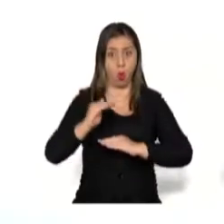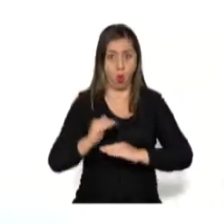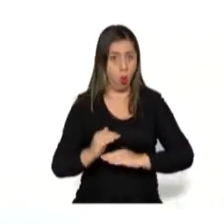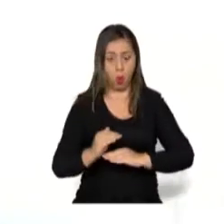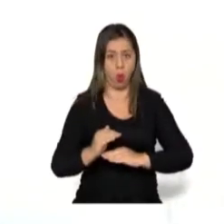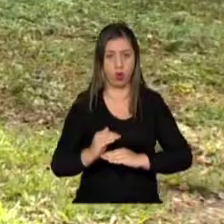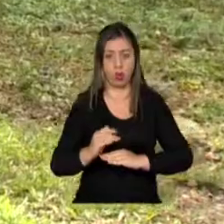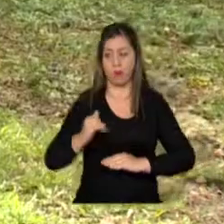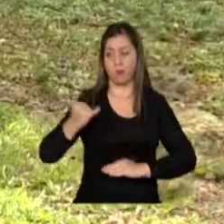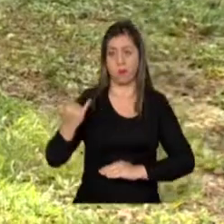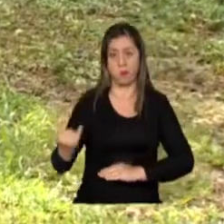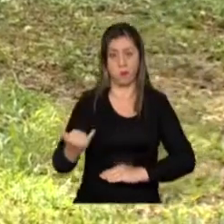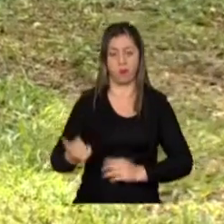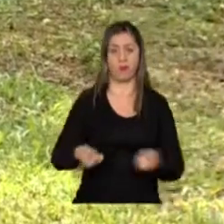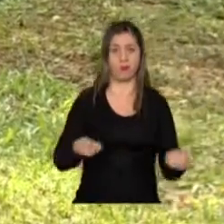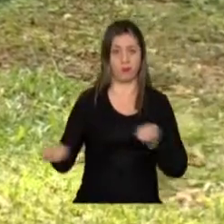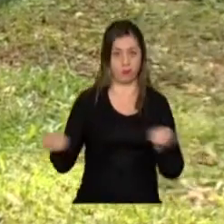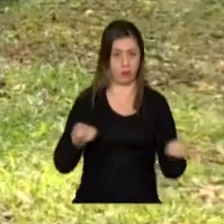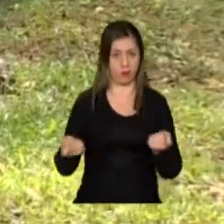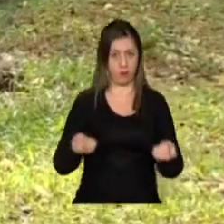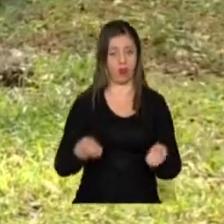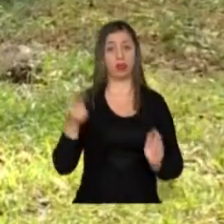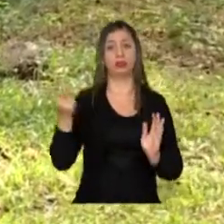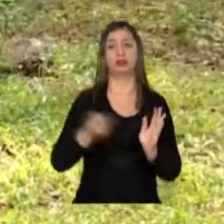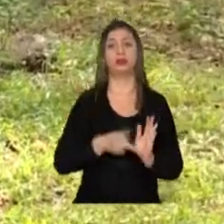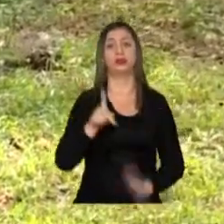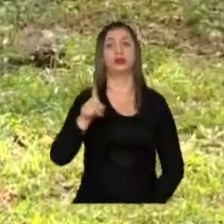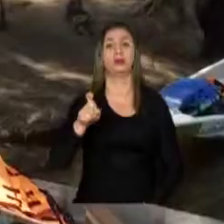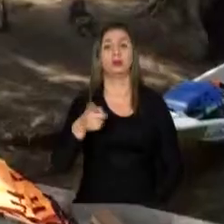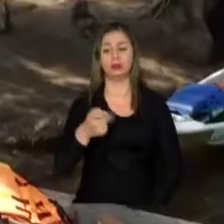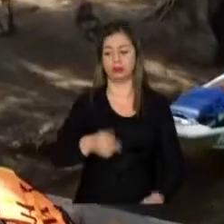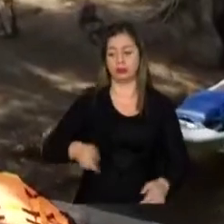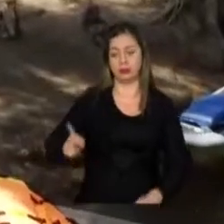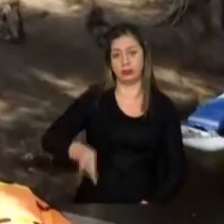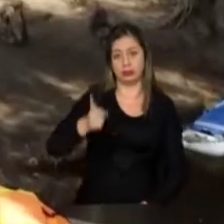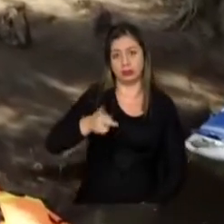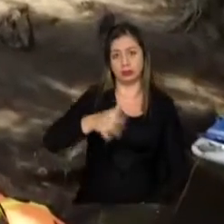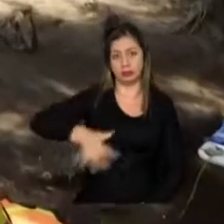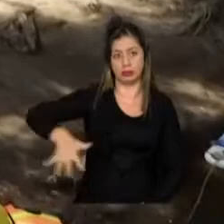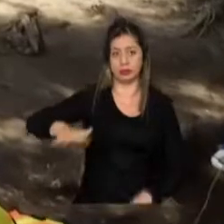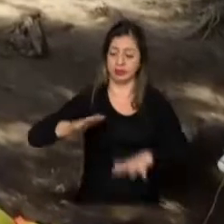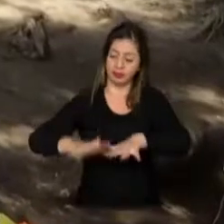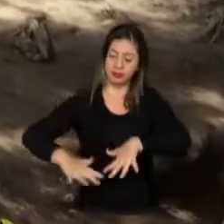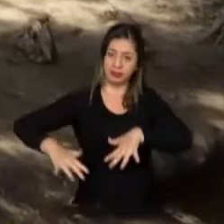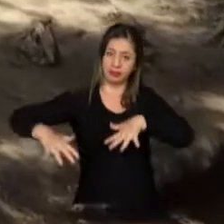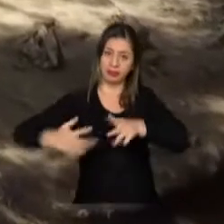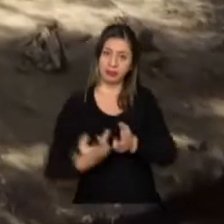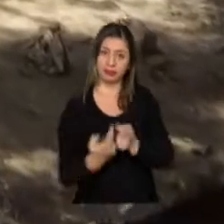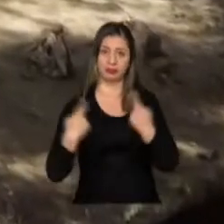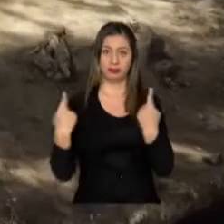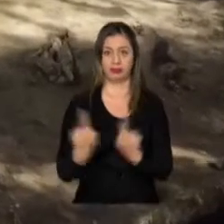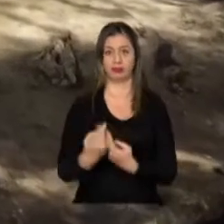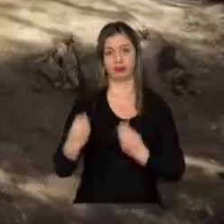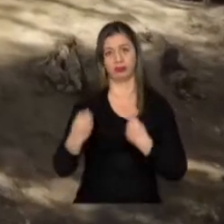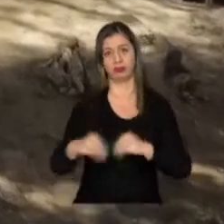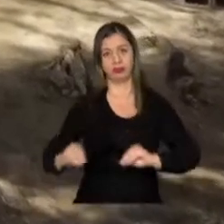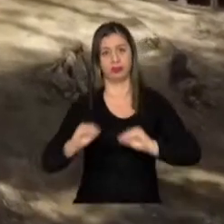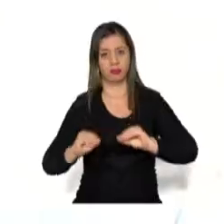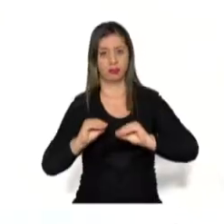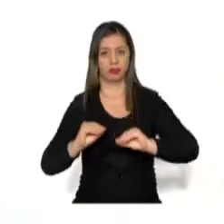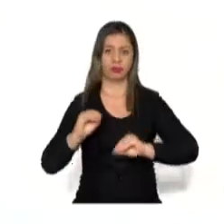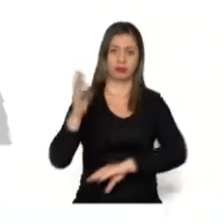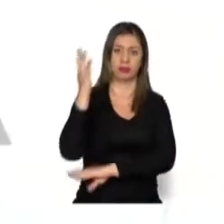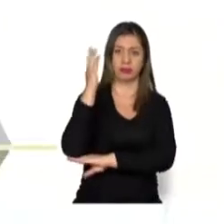lámina de agua permanente. Para el 2006 se hizo el sendero de interpretación y el teatrino en el que ahora se celebran eventos educativos y ambientales.